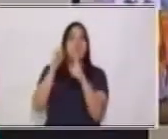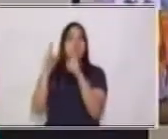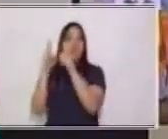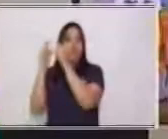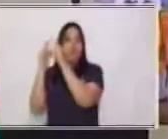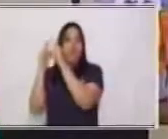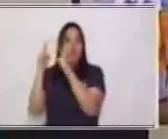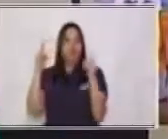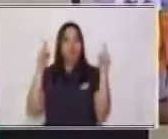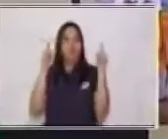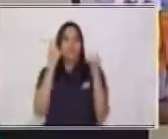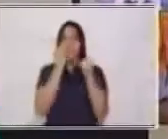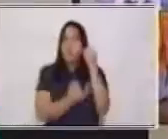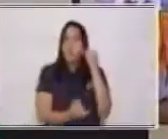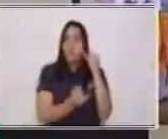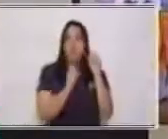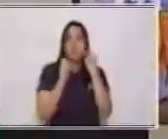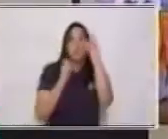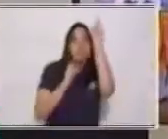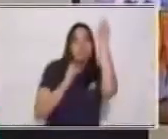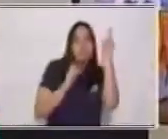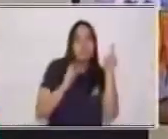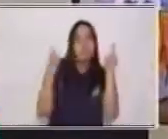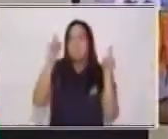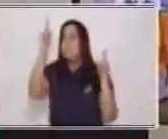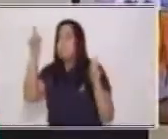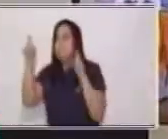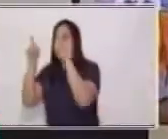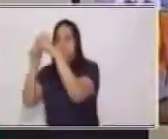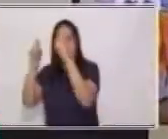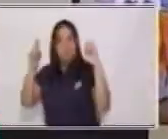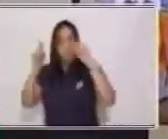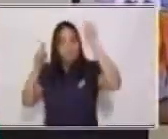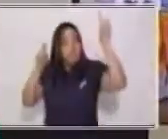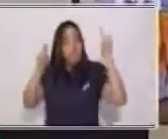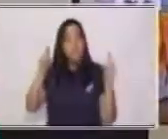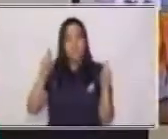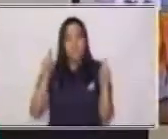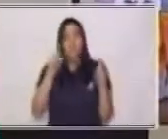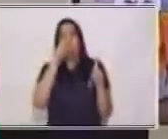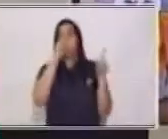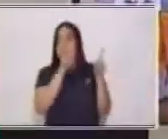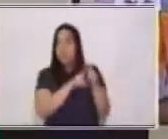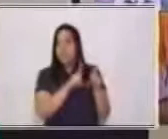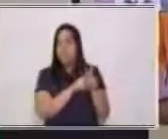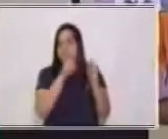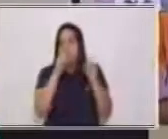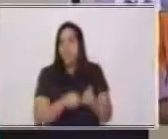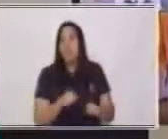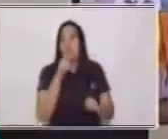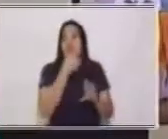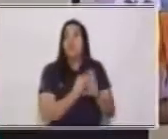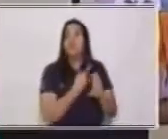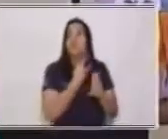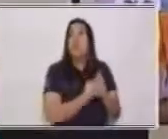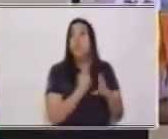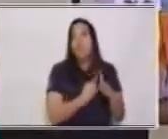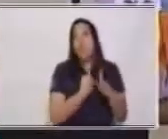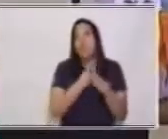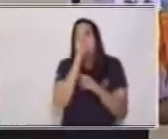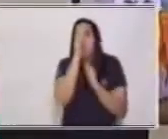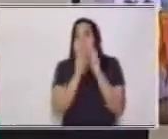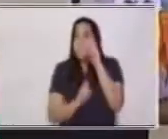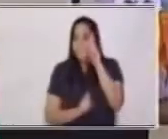de escribir la oración. Entonces, estas las vamos a utilizar cuando querramos hacer una pregunta, ¿verdad? Muy